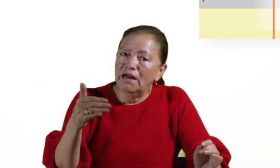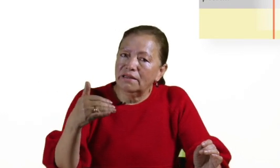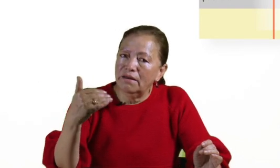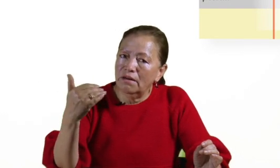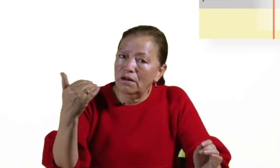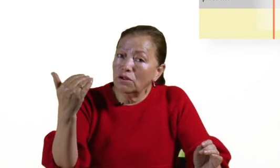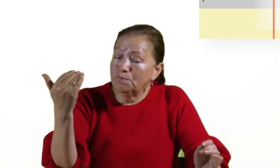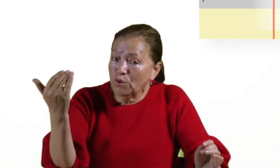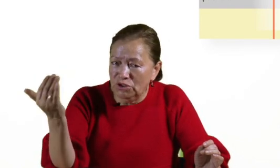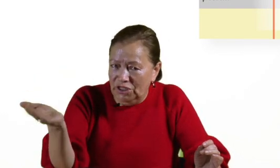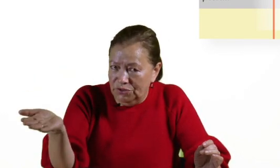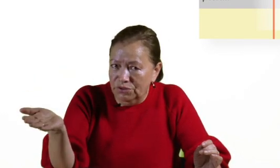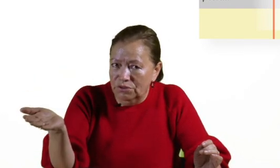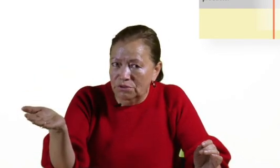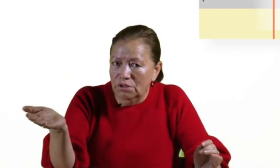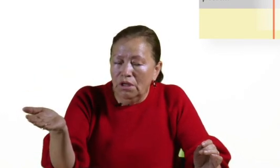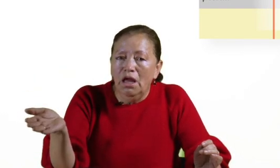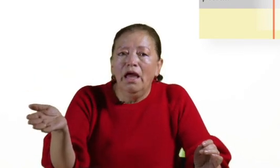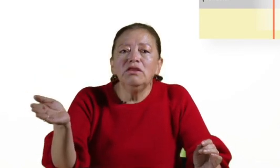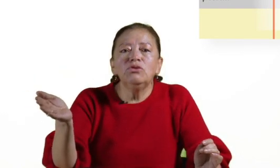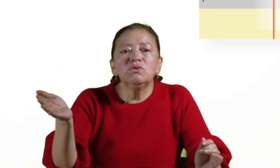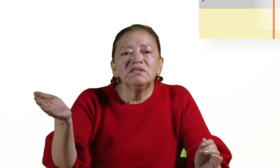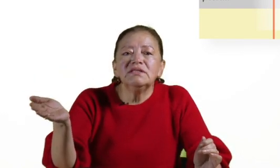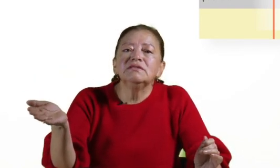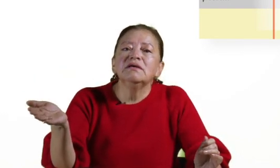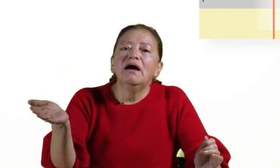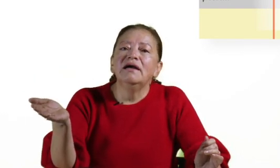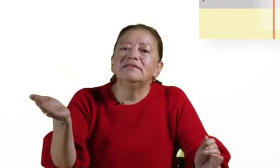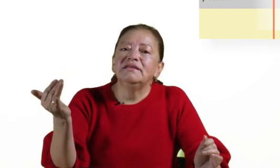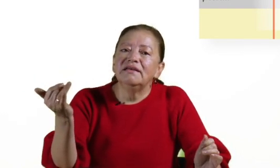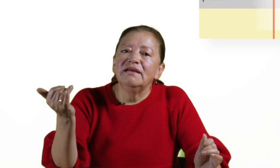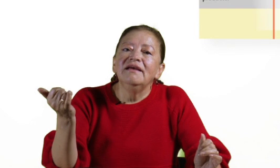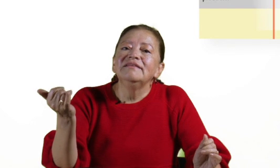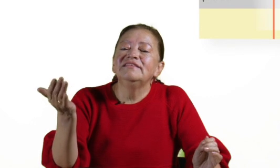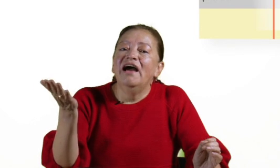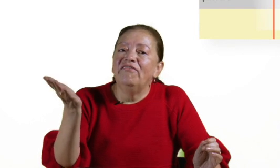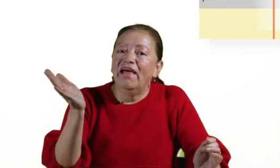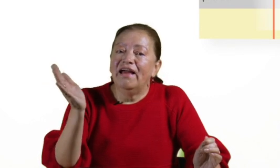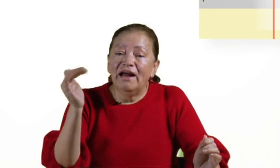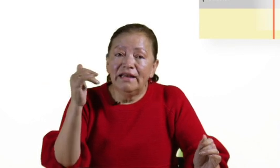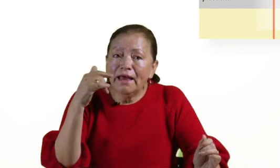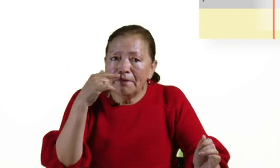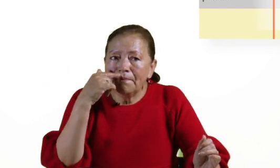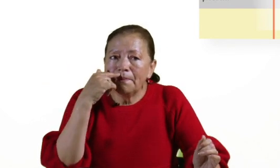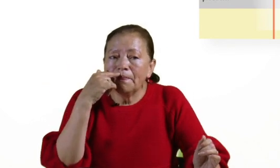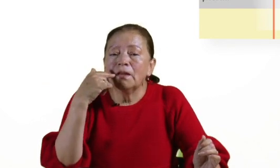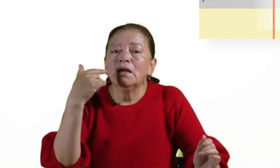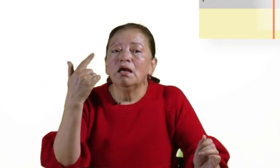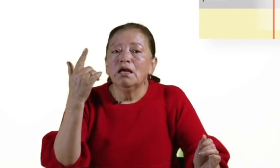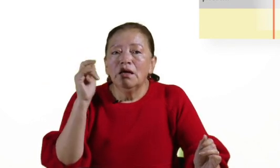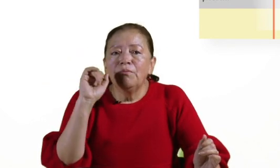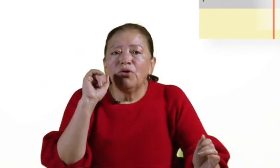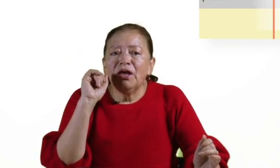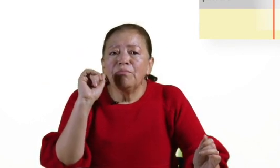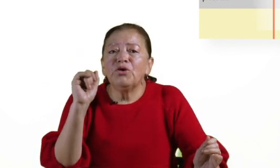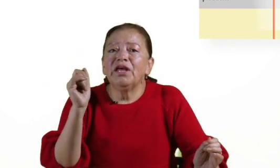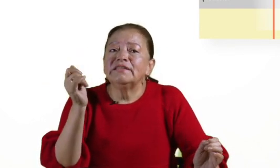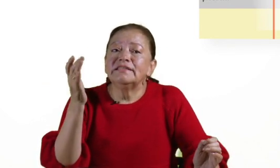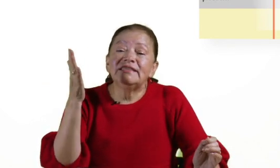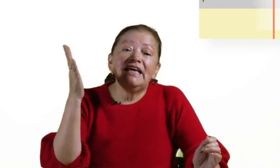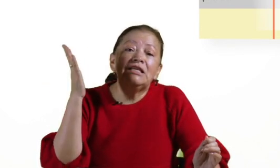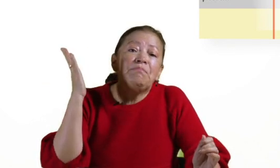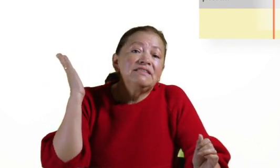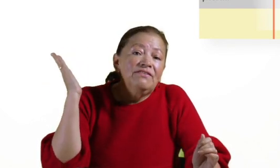empieza a hablar de los procesos, entonces ahí sí se habla de calidad. ¿Por qué?